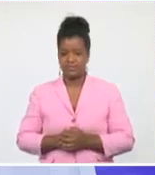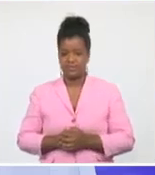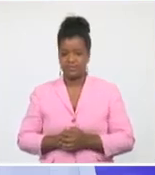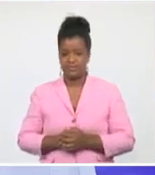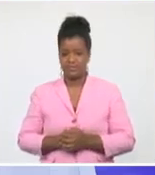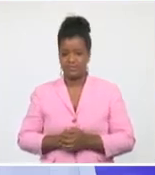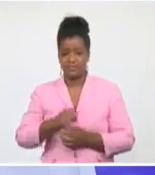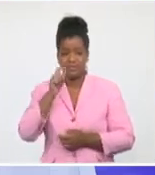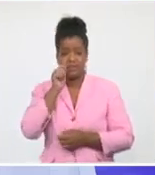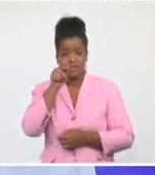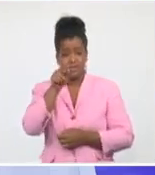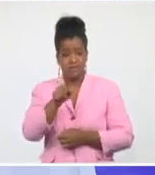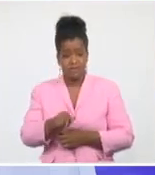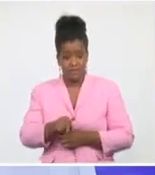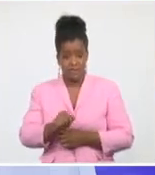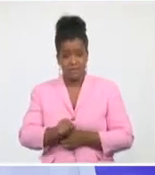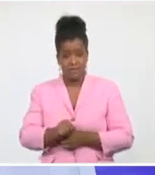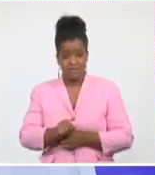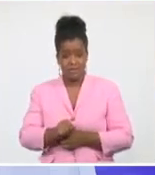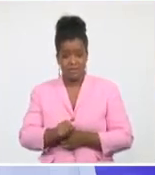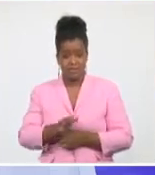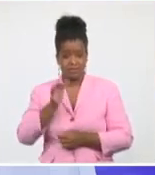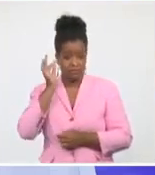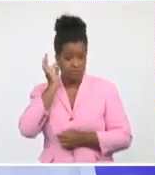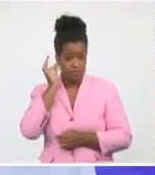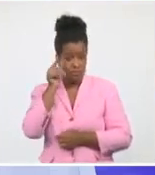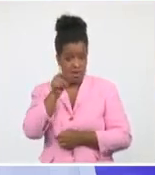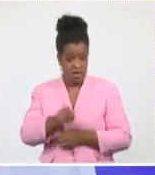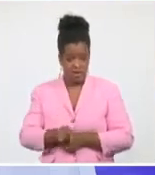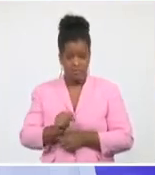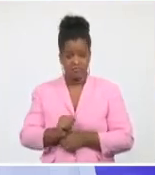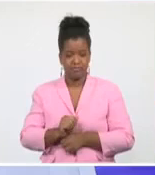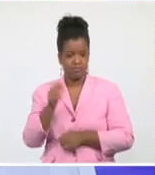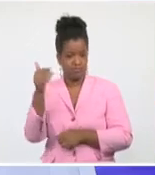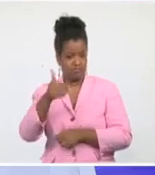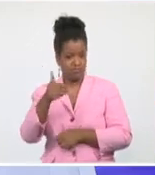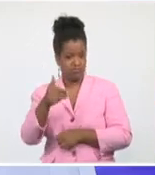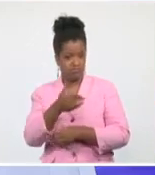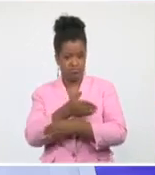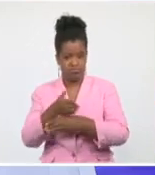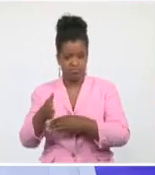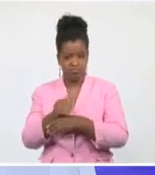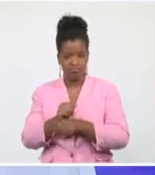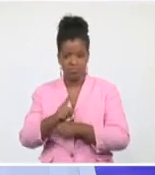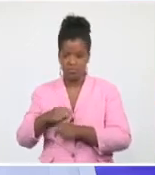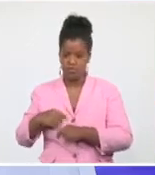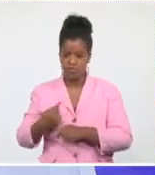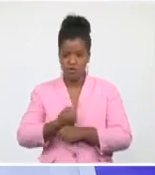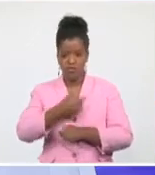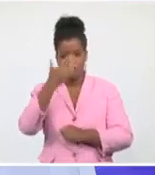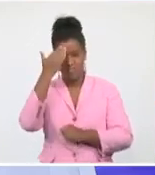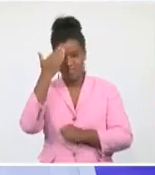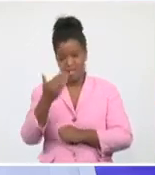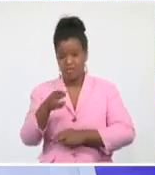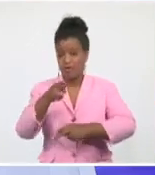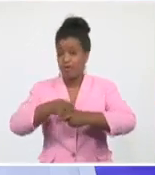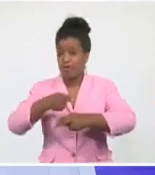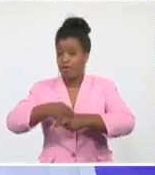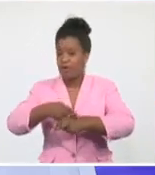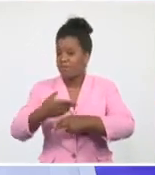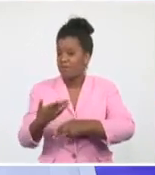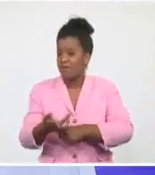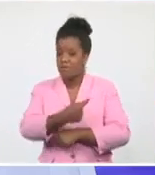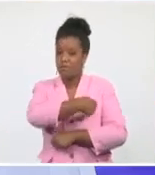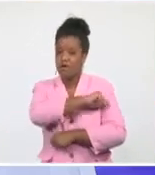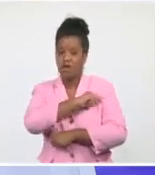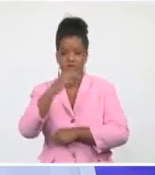señora Rebeca Grispan, secretaria general iberoamericana. Reciban un cordial saludo en nombre del pueblo y